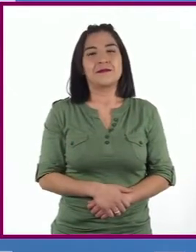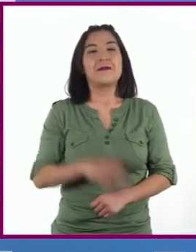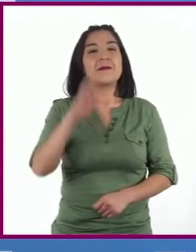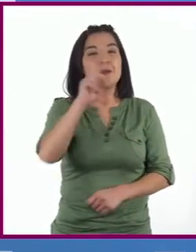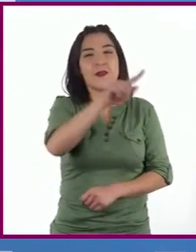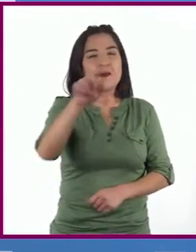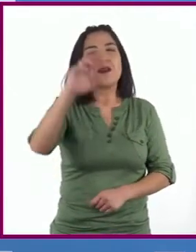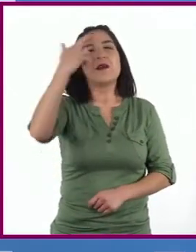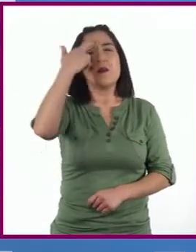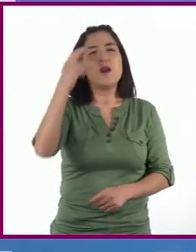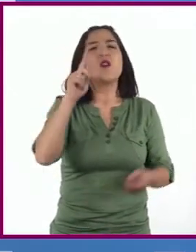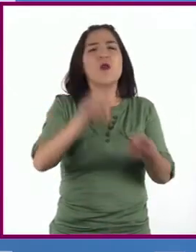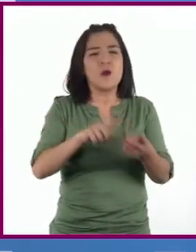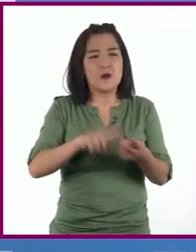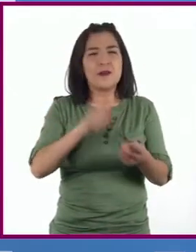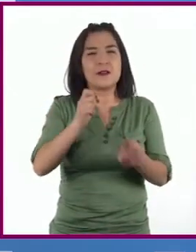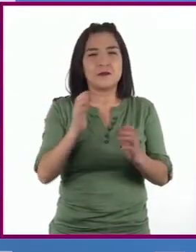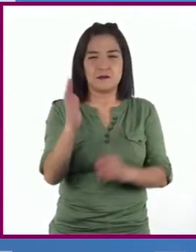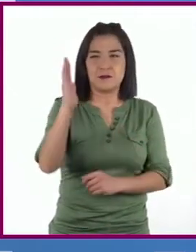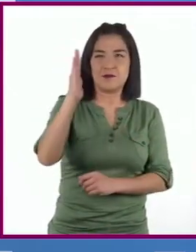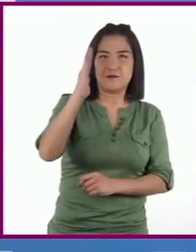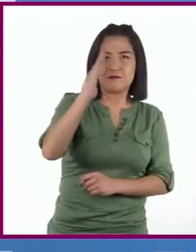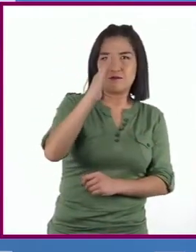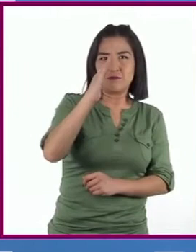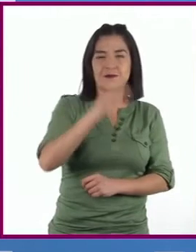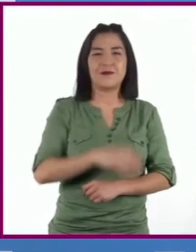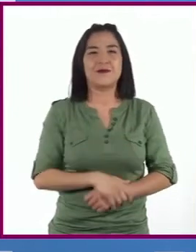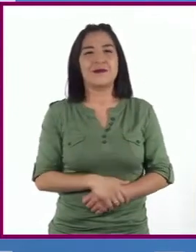¿Recuerdan hacia dónde se encuentra la inclinación de la torre?